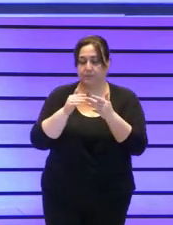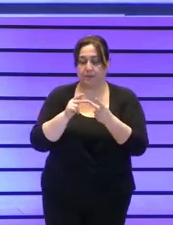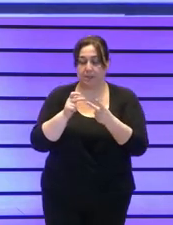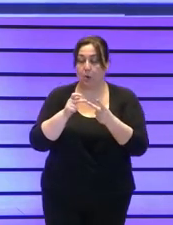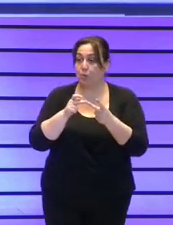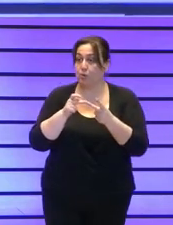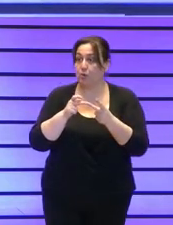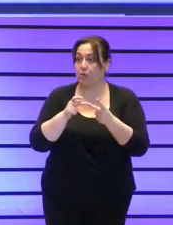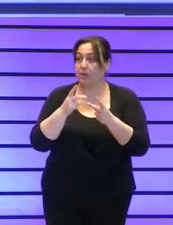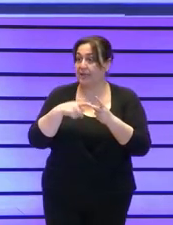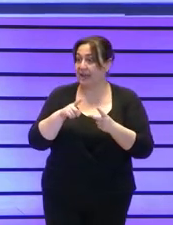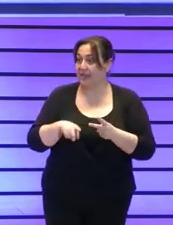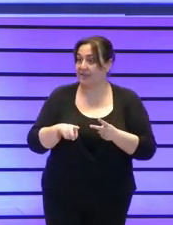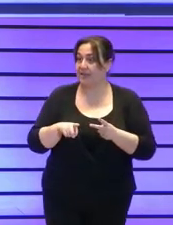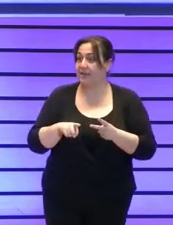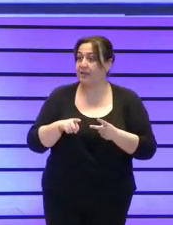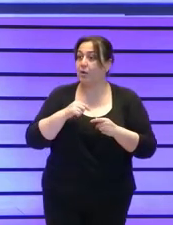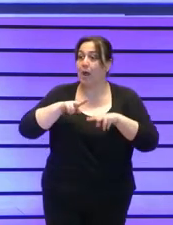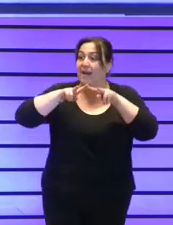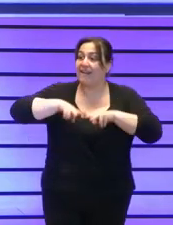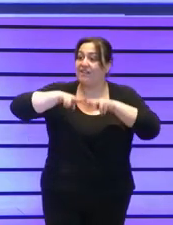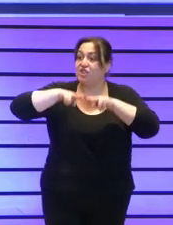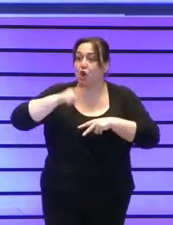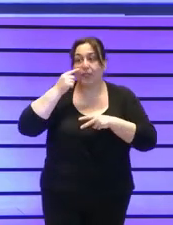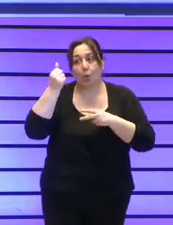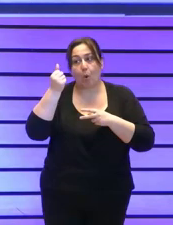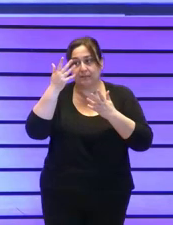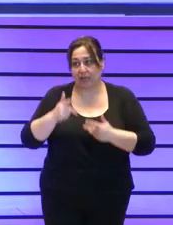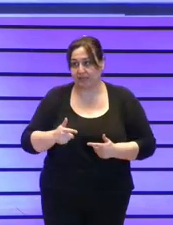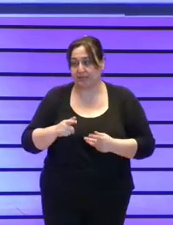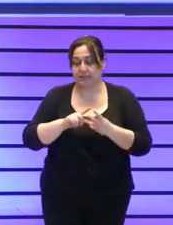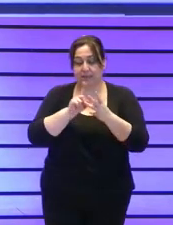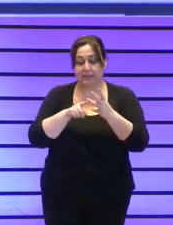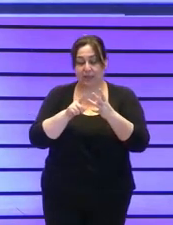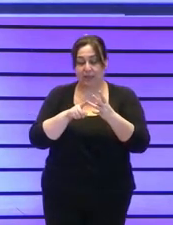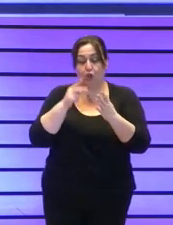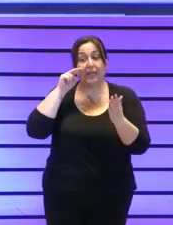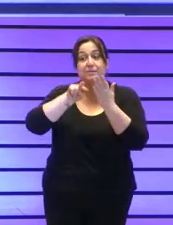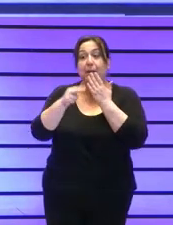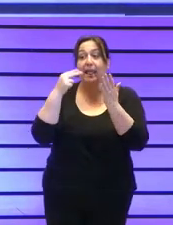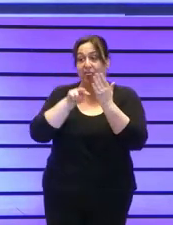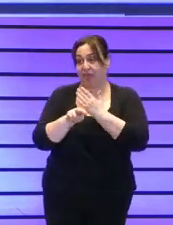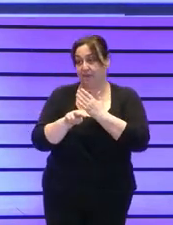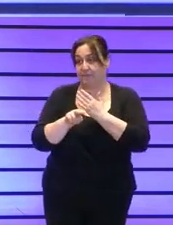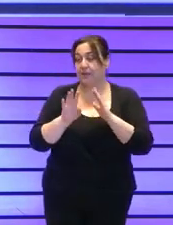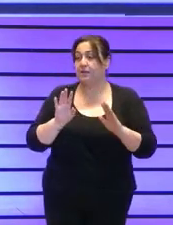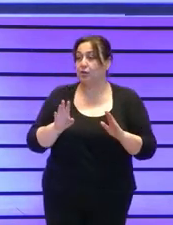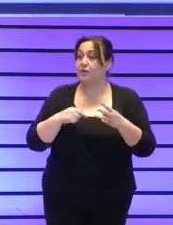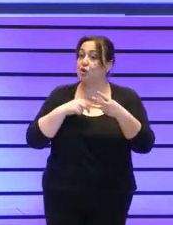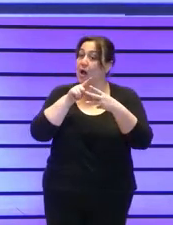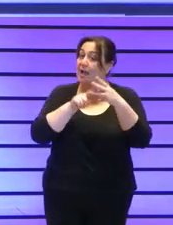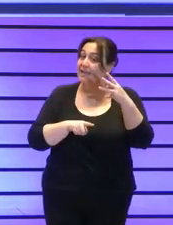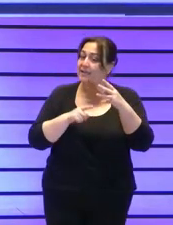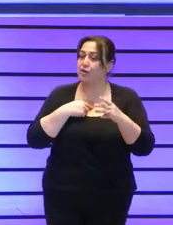El segundo ingrediente es la rendición de cuentas, ¿no? Y el tercer ingrediente es la transparencia. Entonces, yo aquí quería hacer